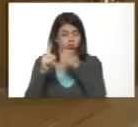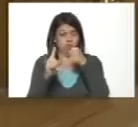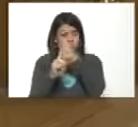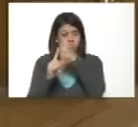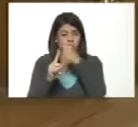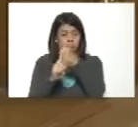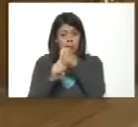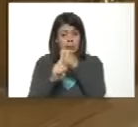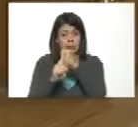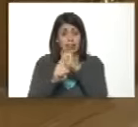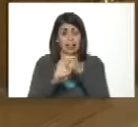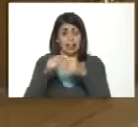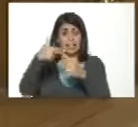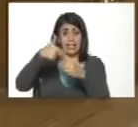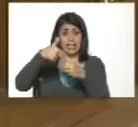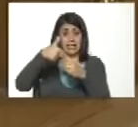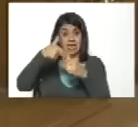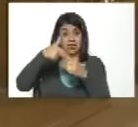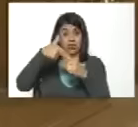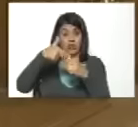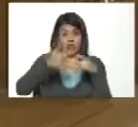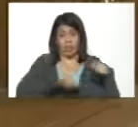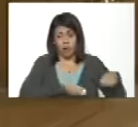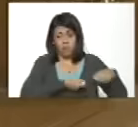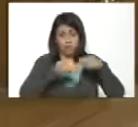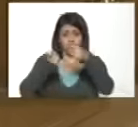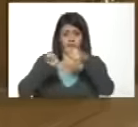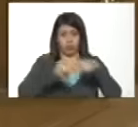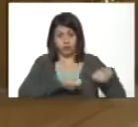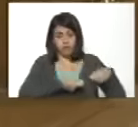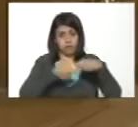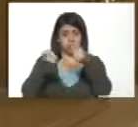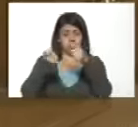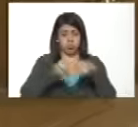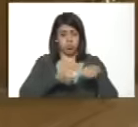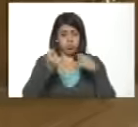para rociarlo con combustible